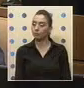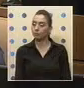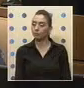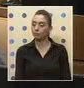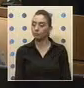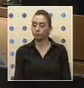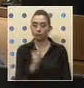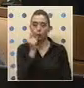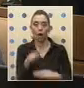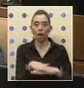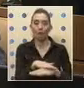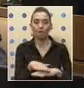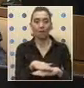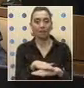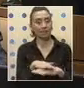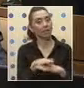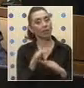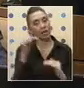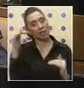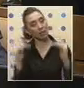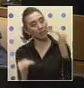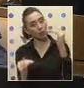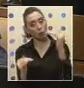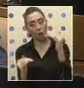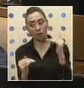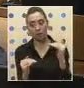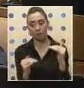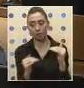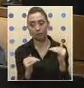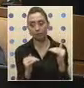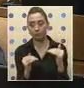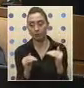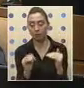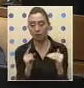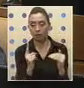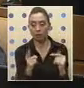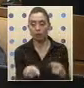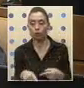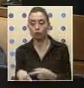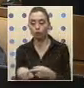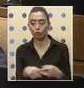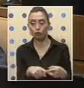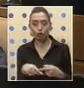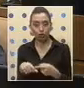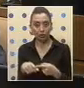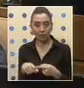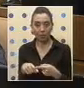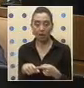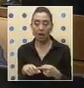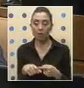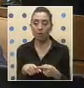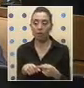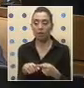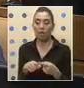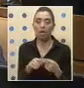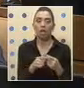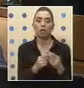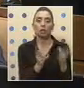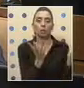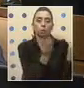bases de esta desigualdad? En primer lugar, una sociedad con una profunda concentración